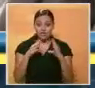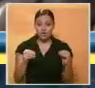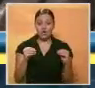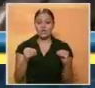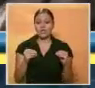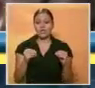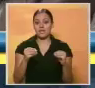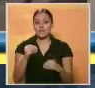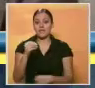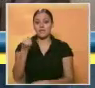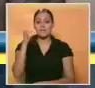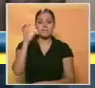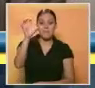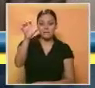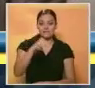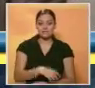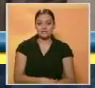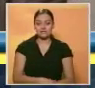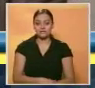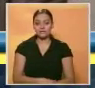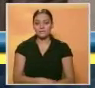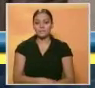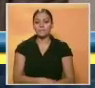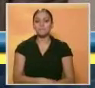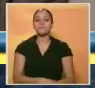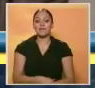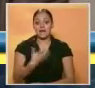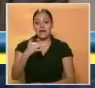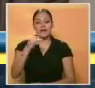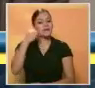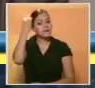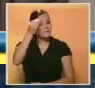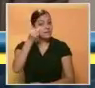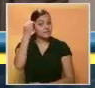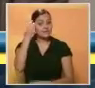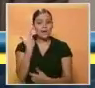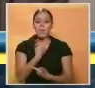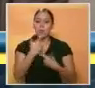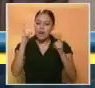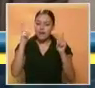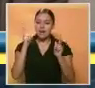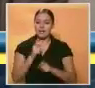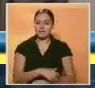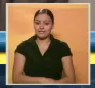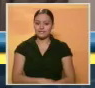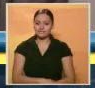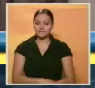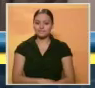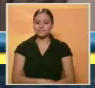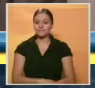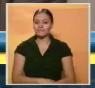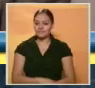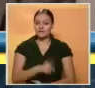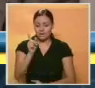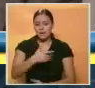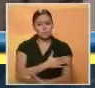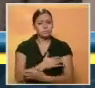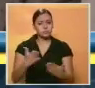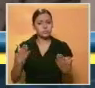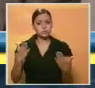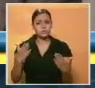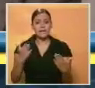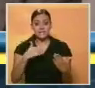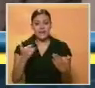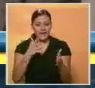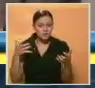La Guajira pues, hasta el sur. Y resulta que había un pensamiento liberal que había entrado, que se estaba afincando y estaban dispuestos a